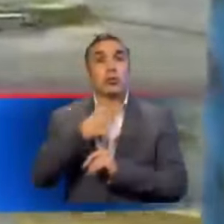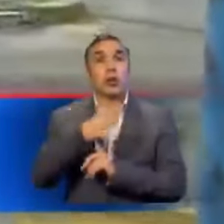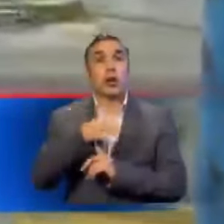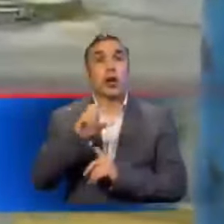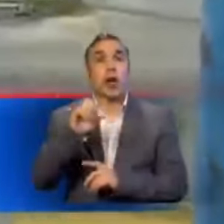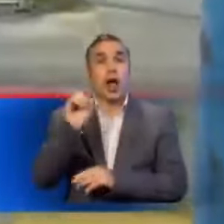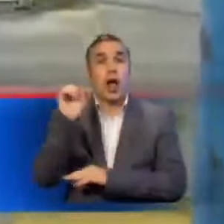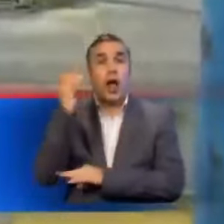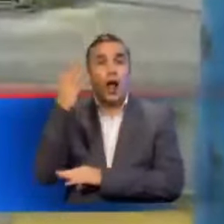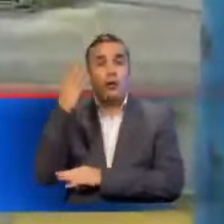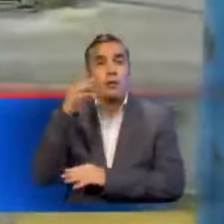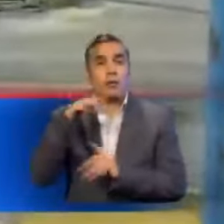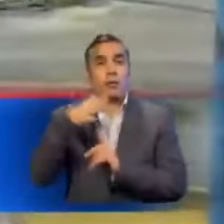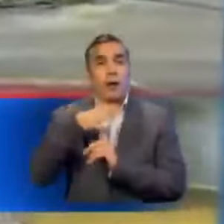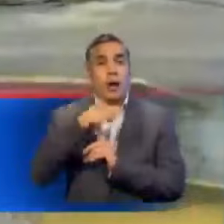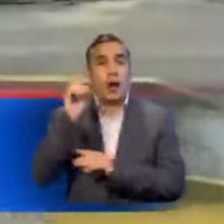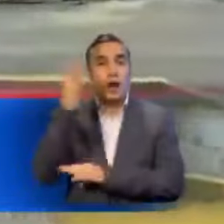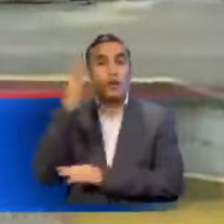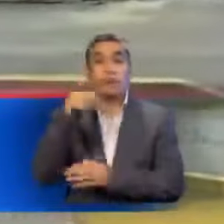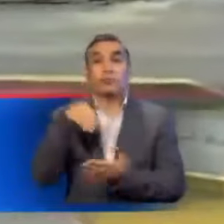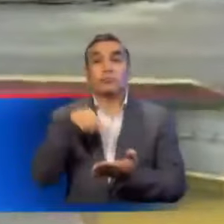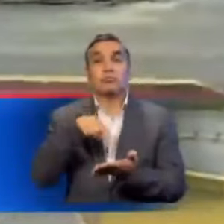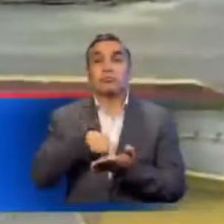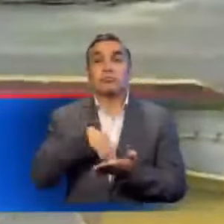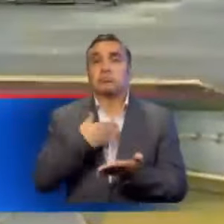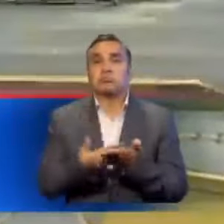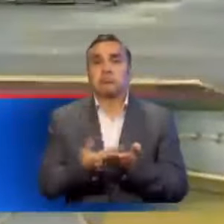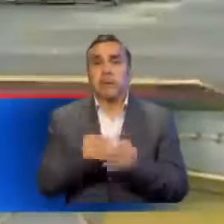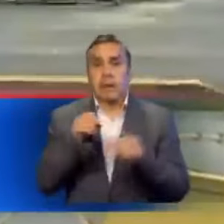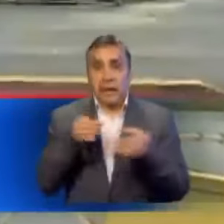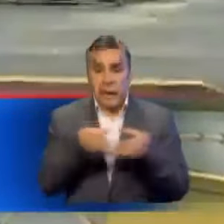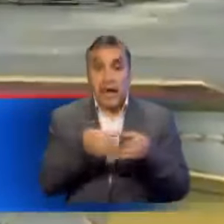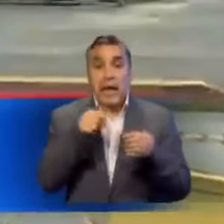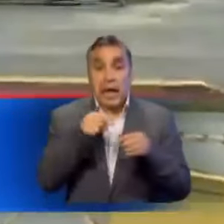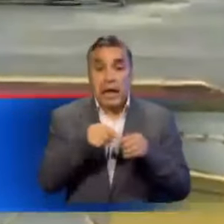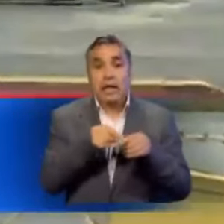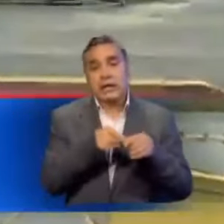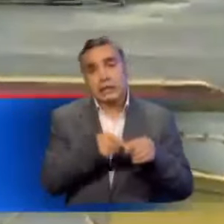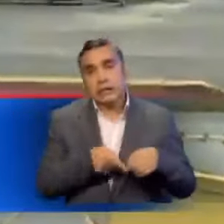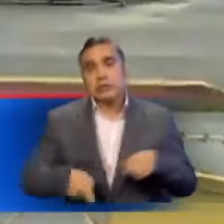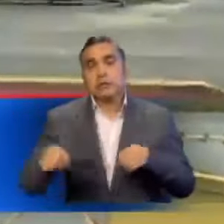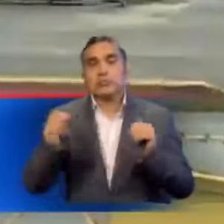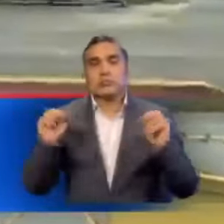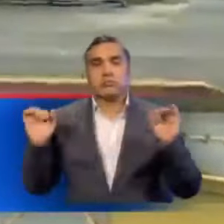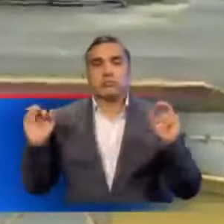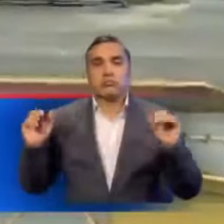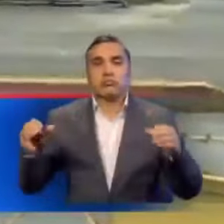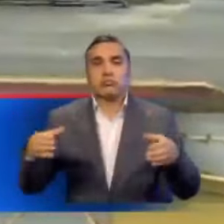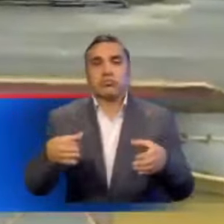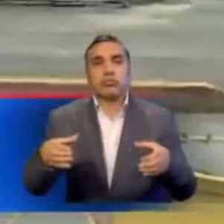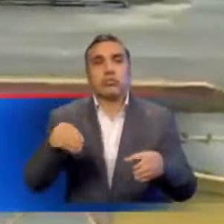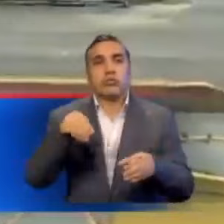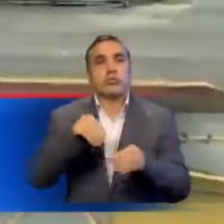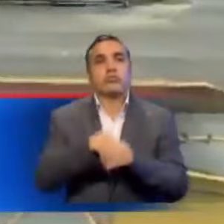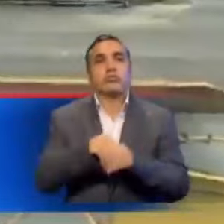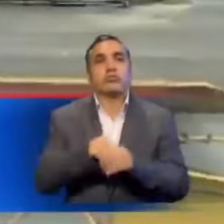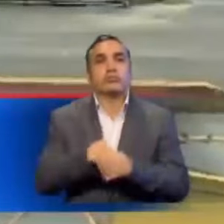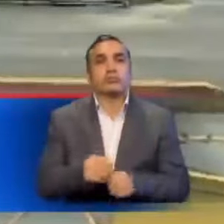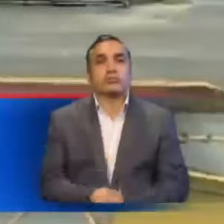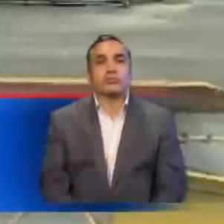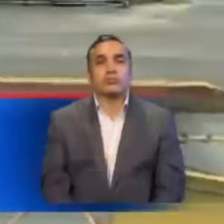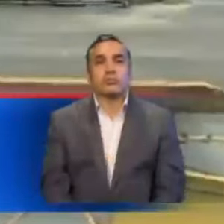El Arbolito, en donde se concentraron y va a ser el punto de acampamento de los indígenas que han llegado